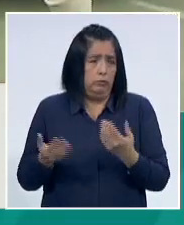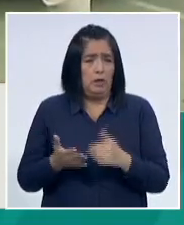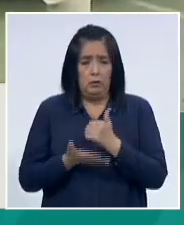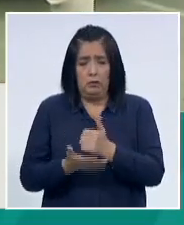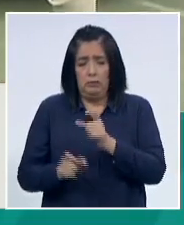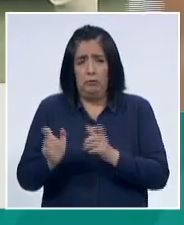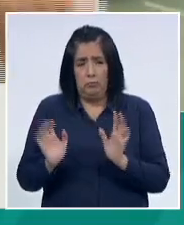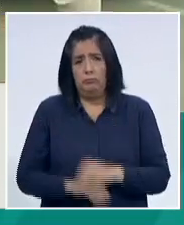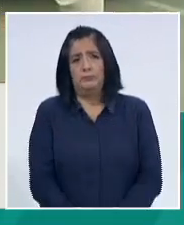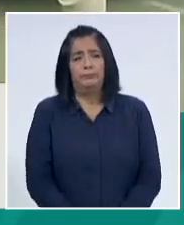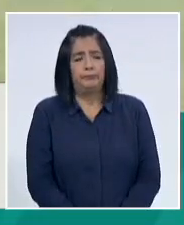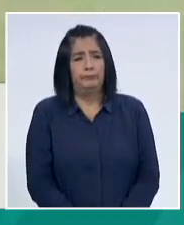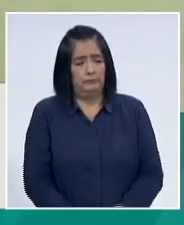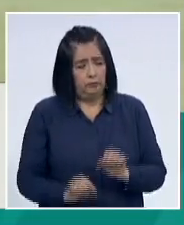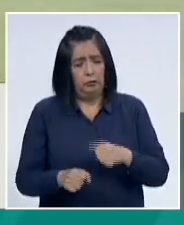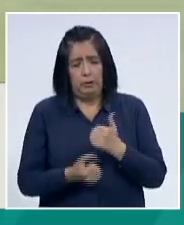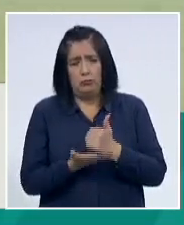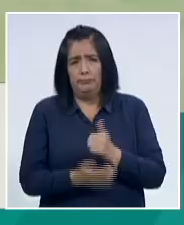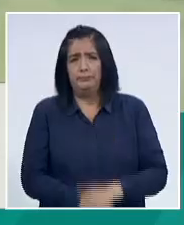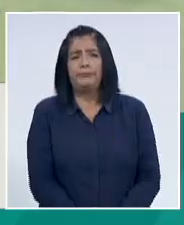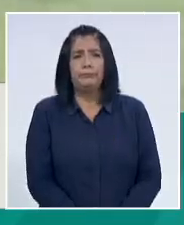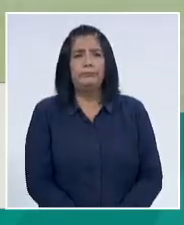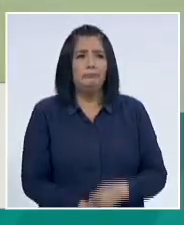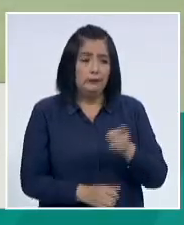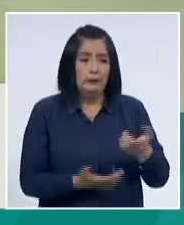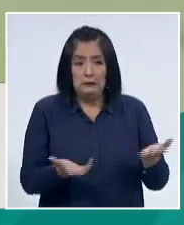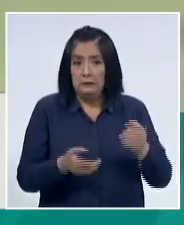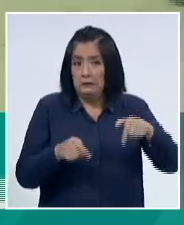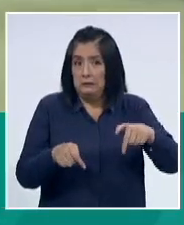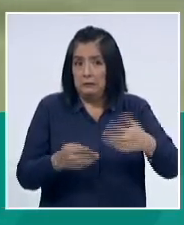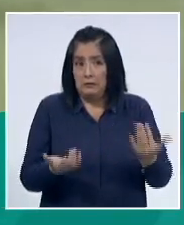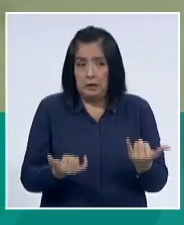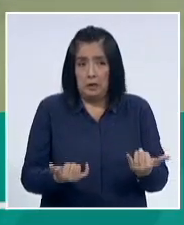persona. Va a ayudar. Esta es la situación que se vive en estos momentos.